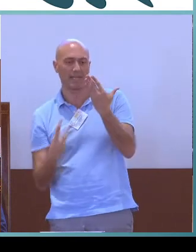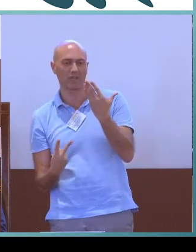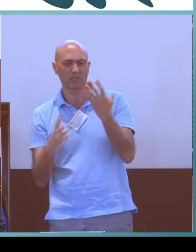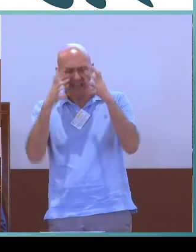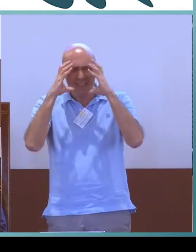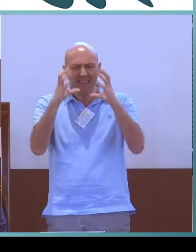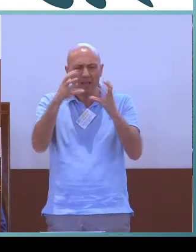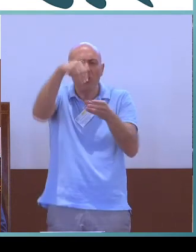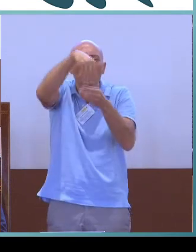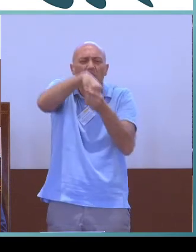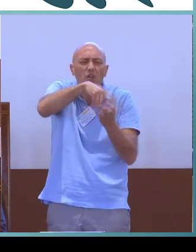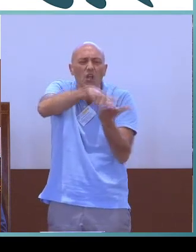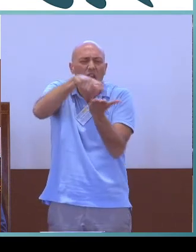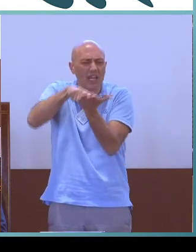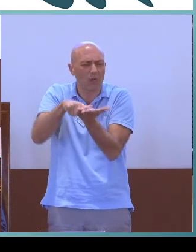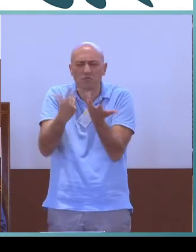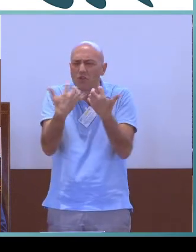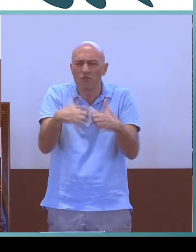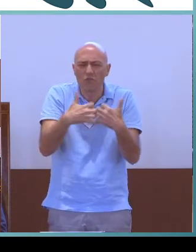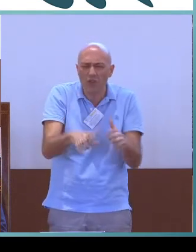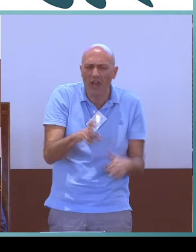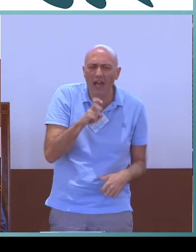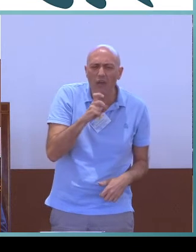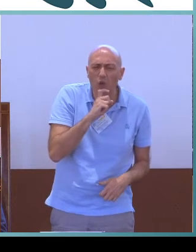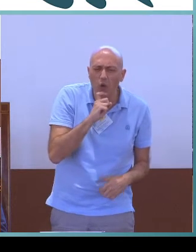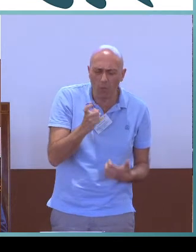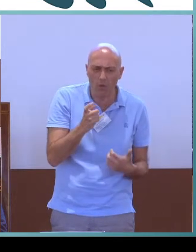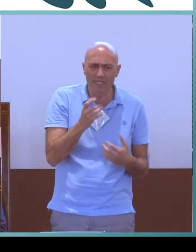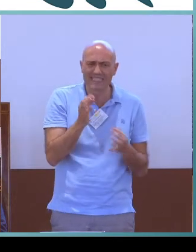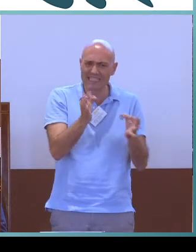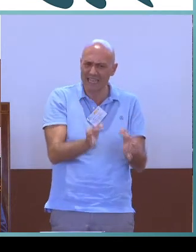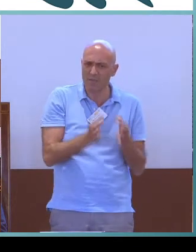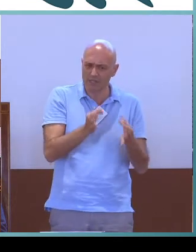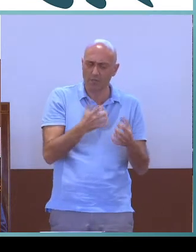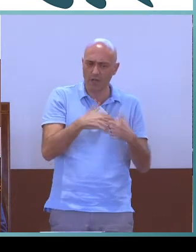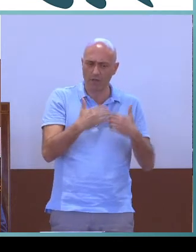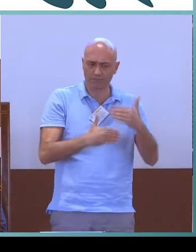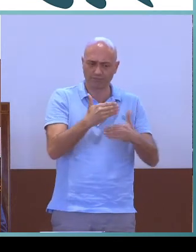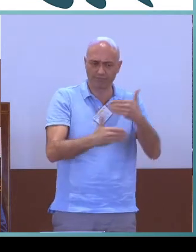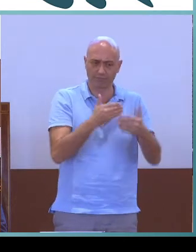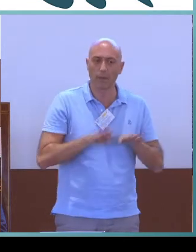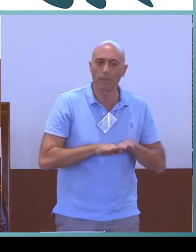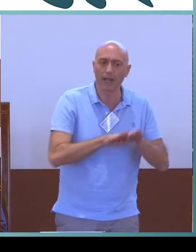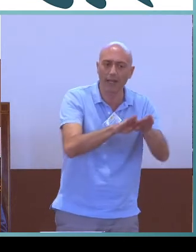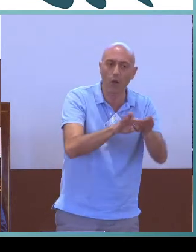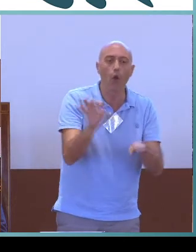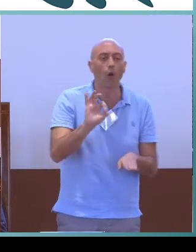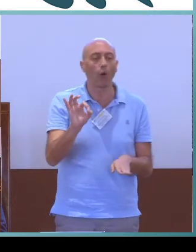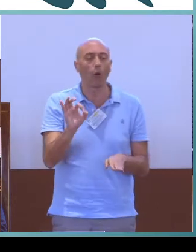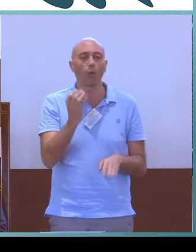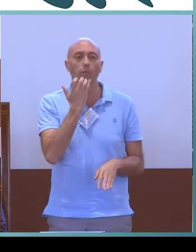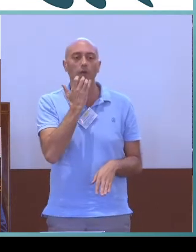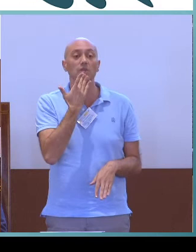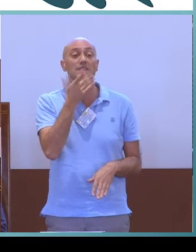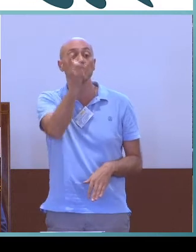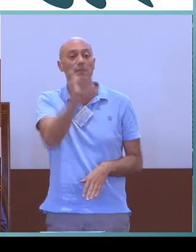dos temas, que es la activación de las dos lenguas y también el cambio, que cuando estamos